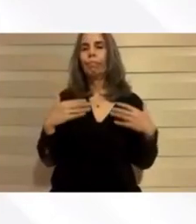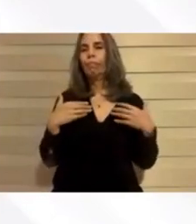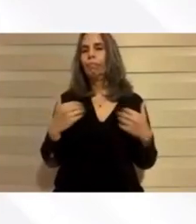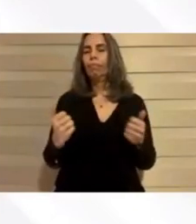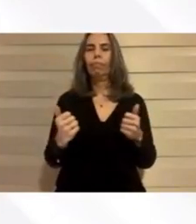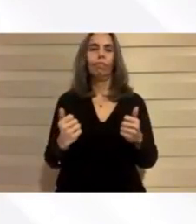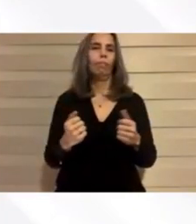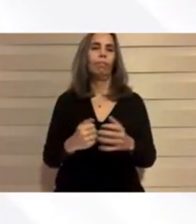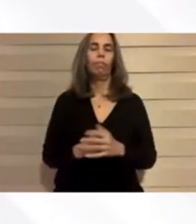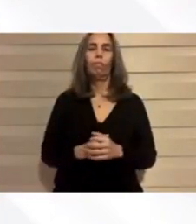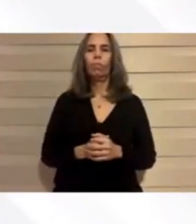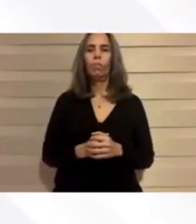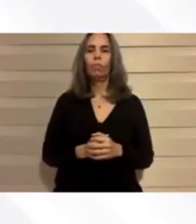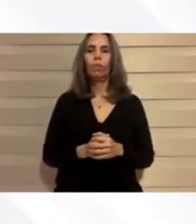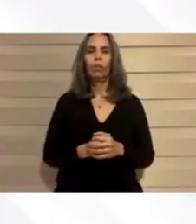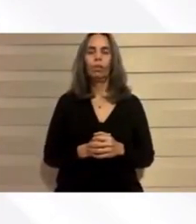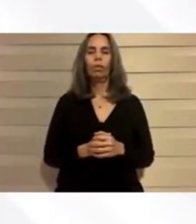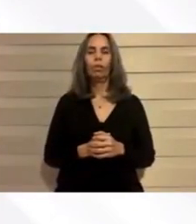página